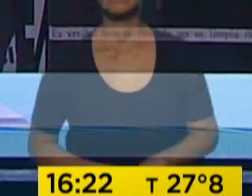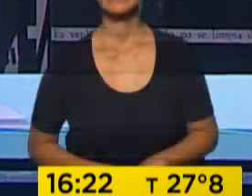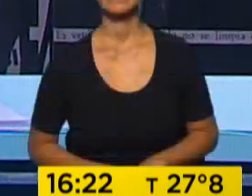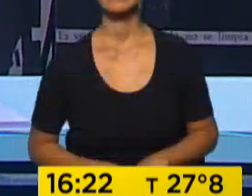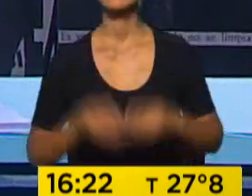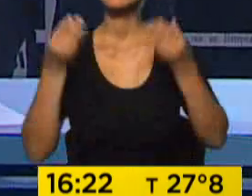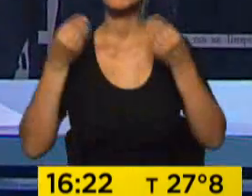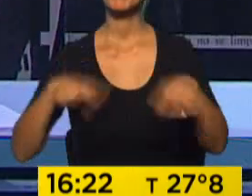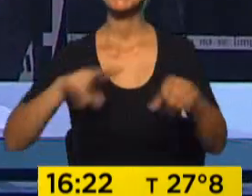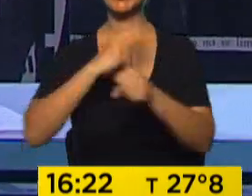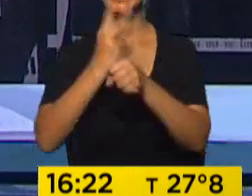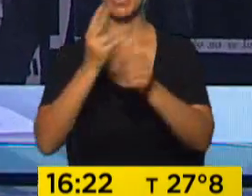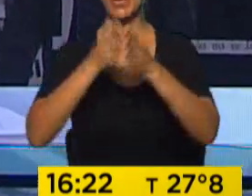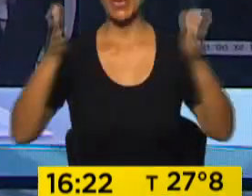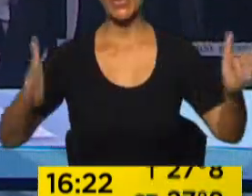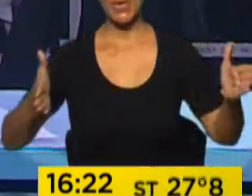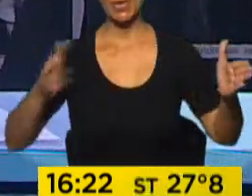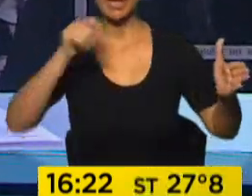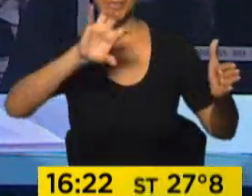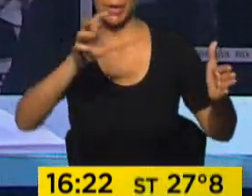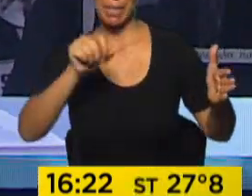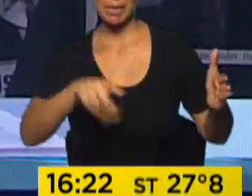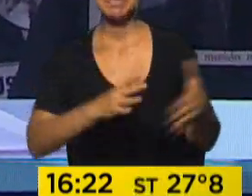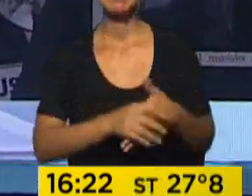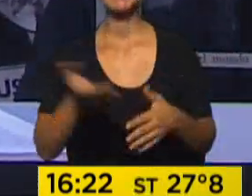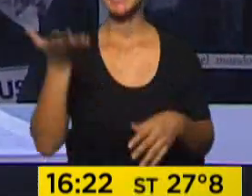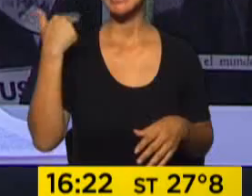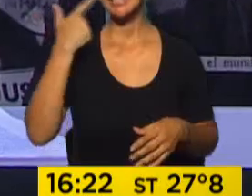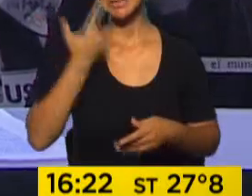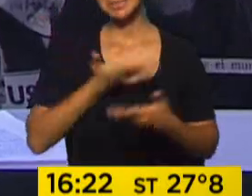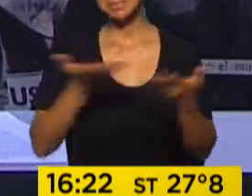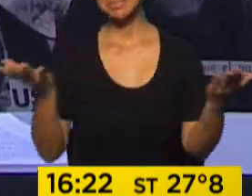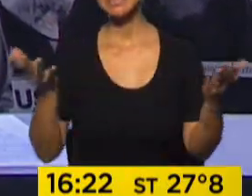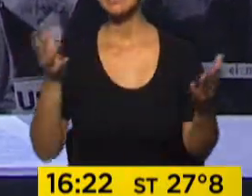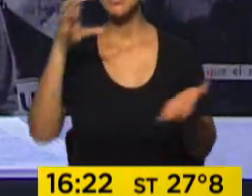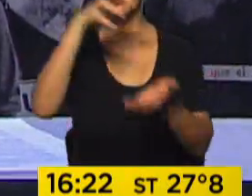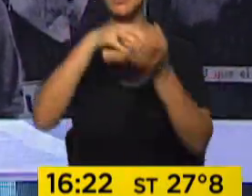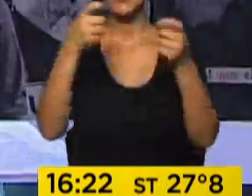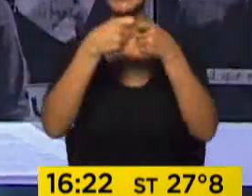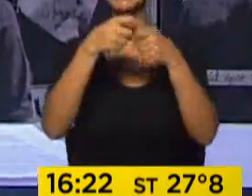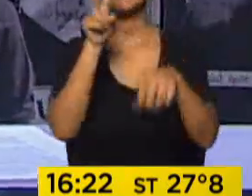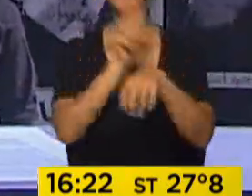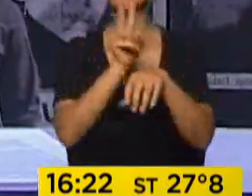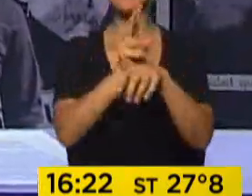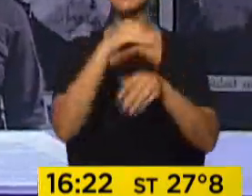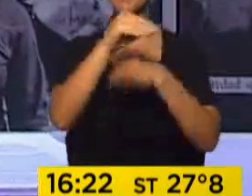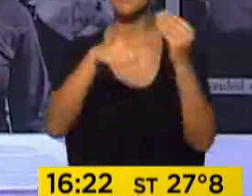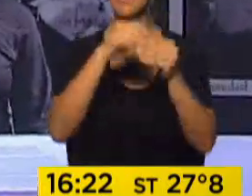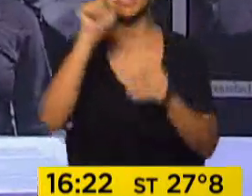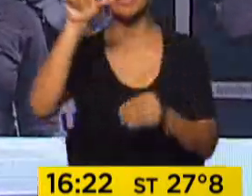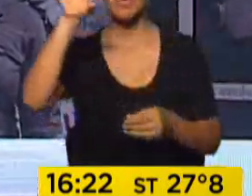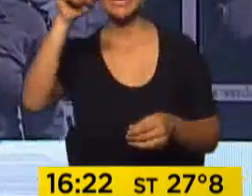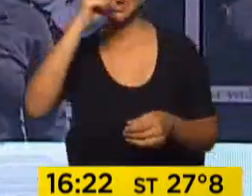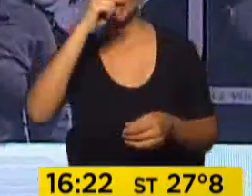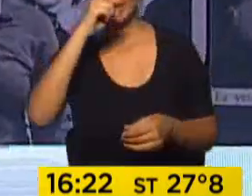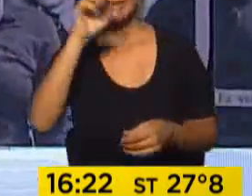Empezamos nuestro segundo bloque con voz propia. Ayer les presentábamos a la Organización de Protección Familiar COETI de la provincia de Corrientes y